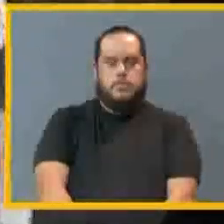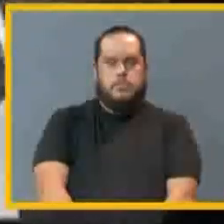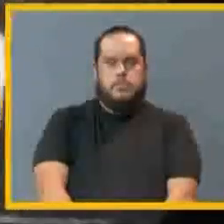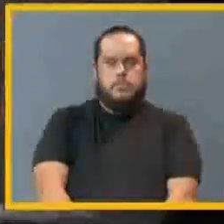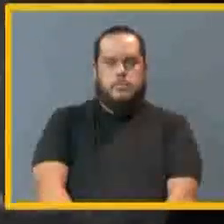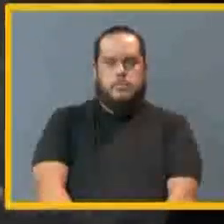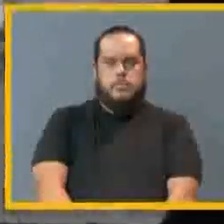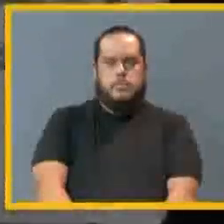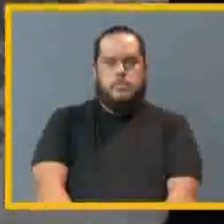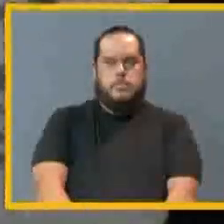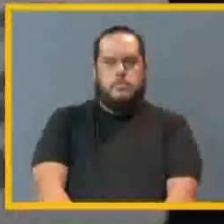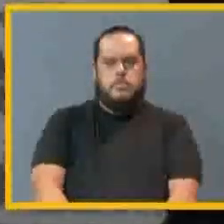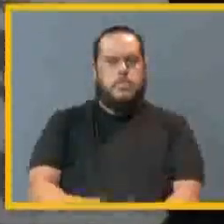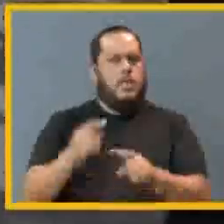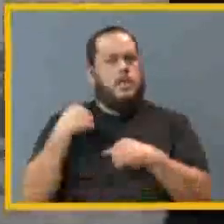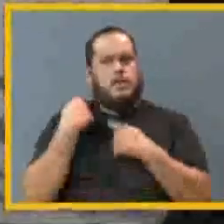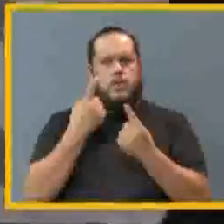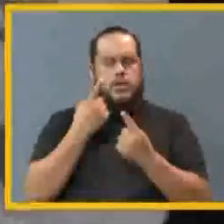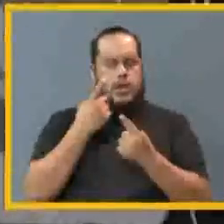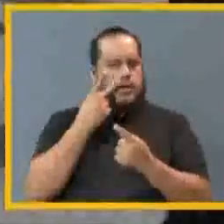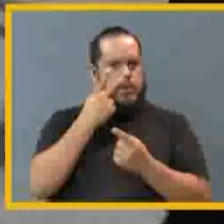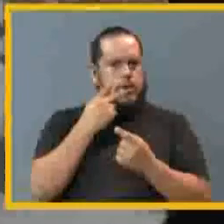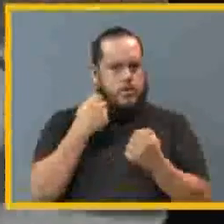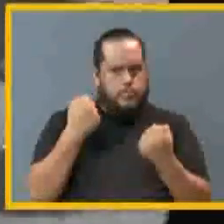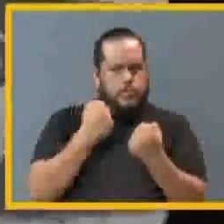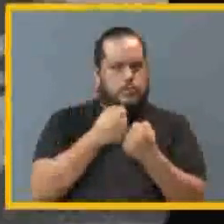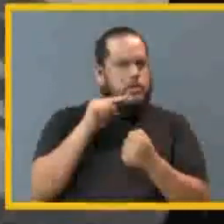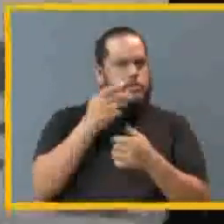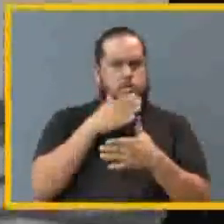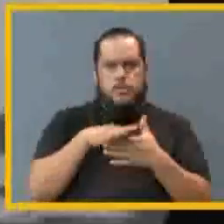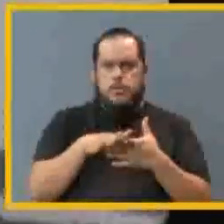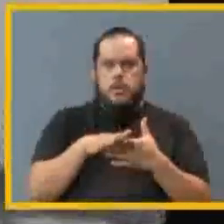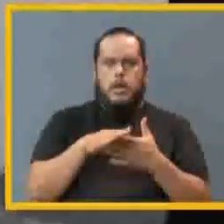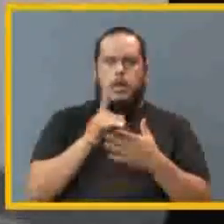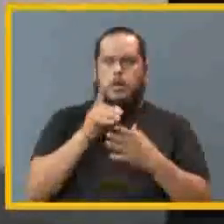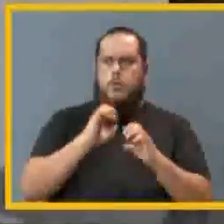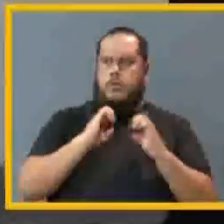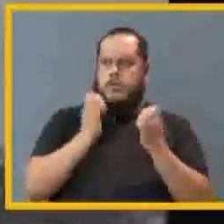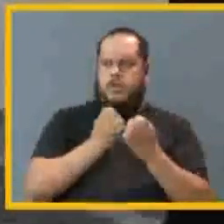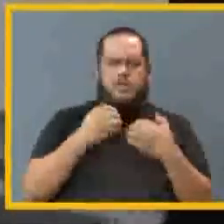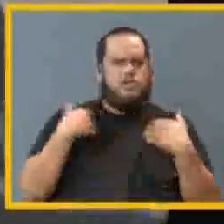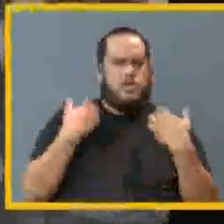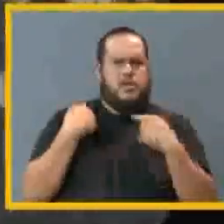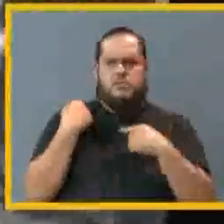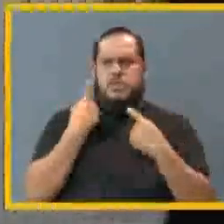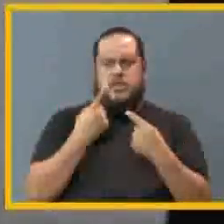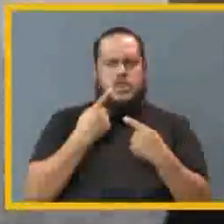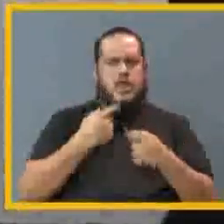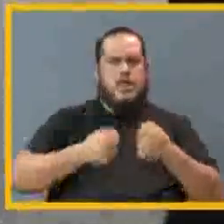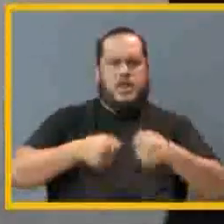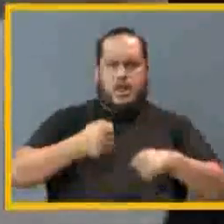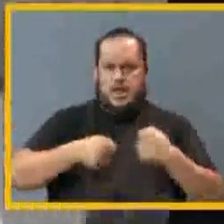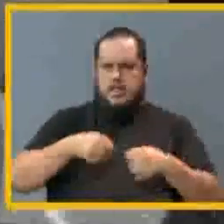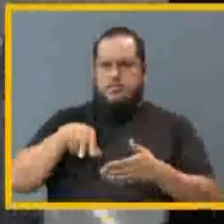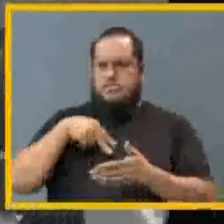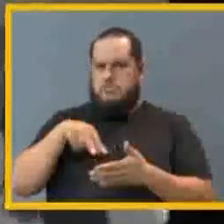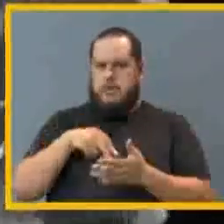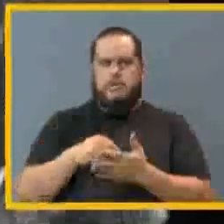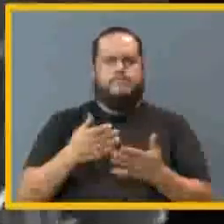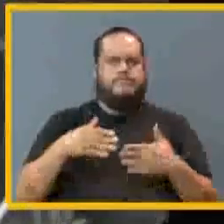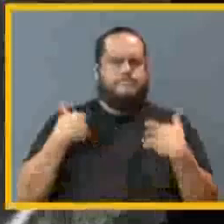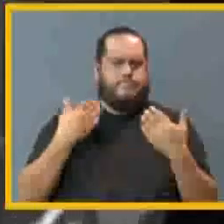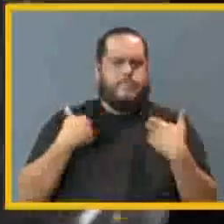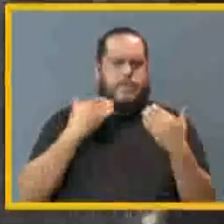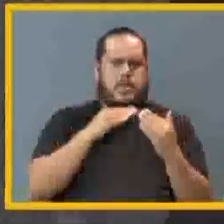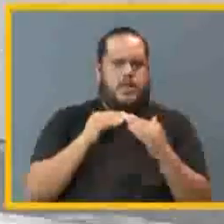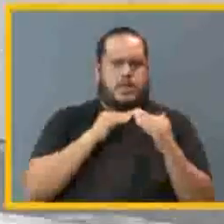Se venían a ver los partidos de primera división, se llenaba el estadio, era muy alegre, venían las comparsas. Había alegría en el